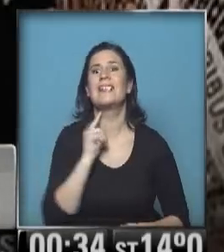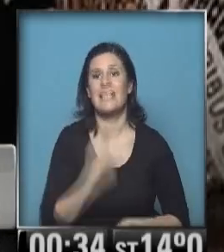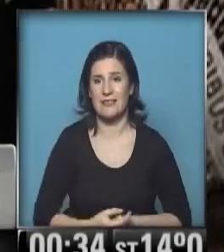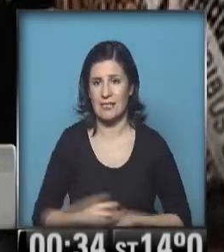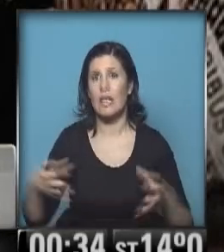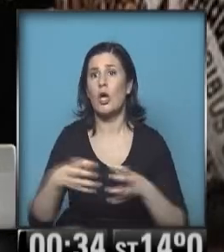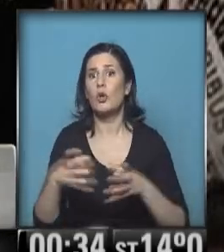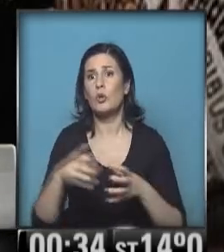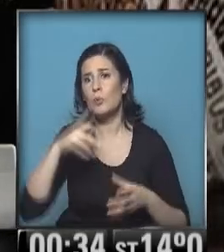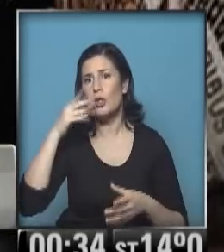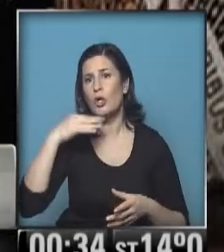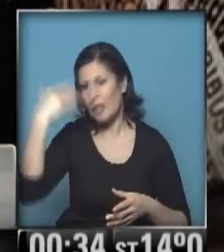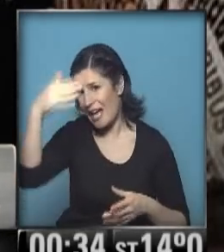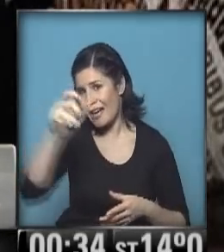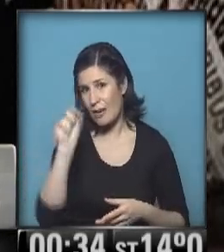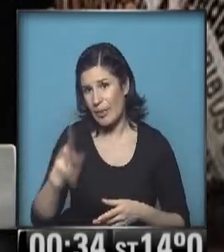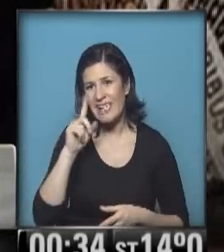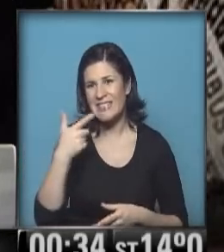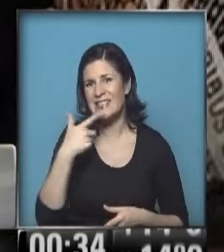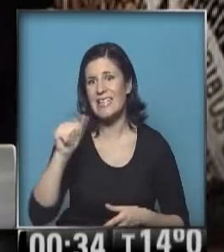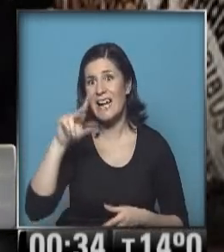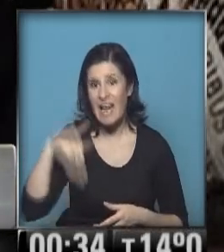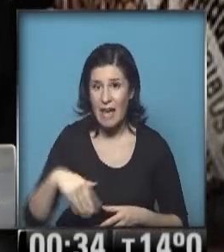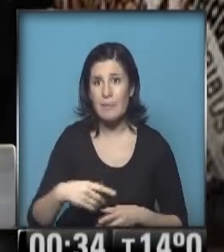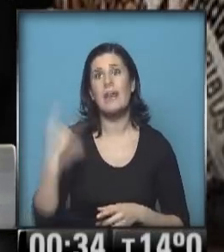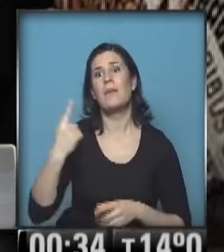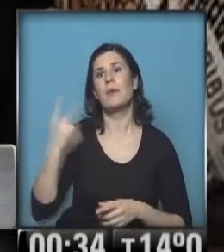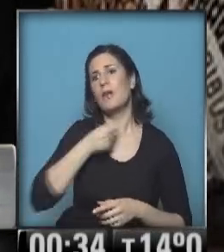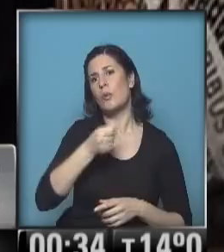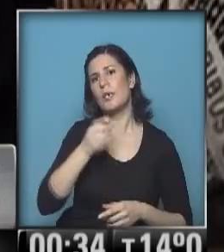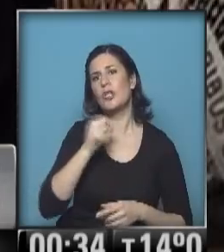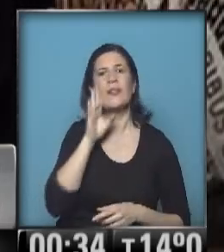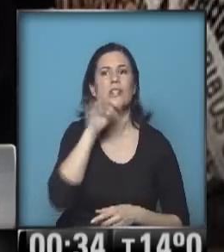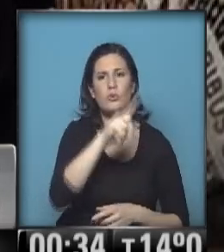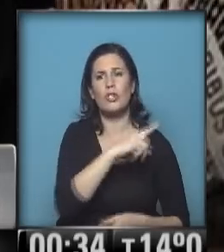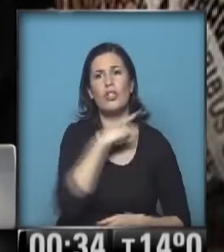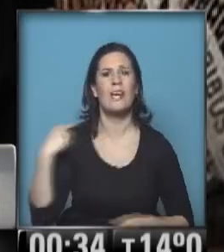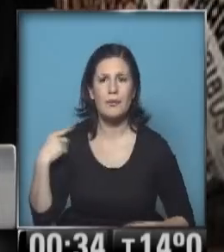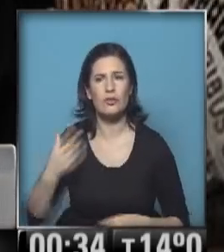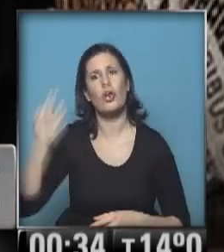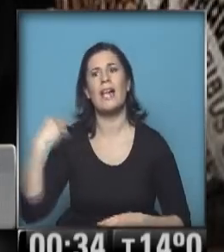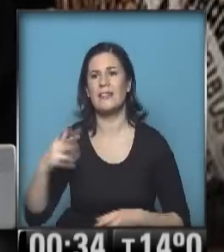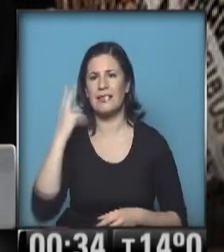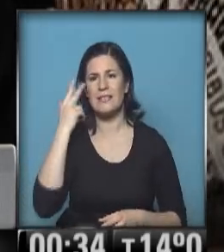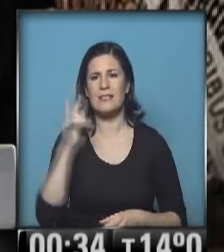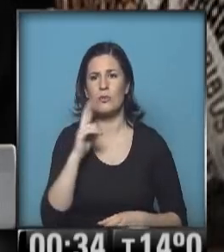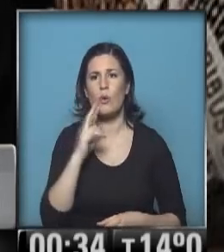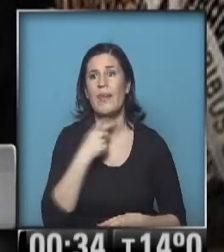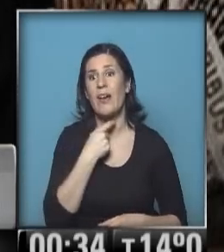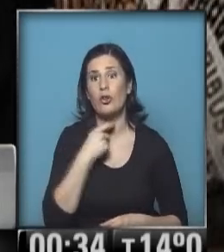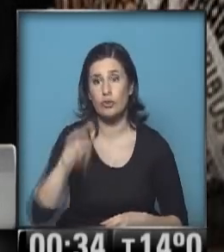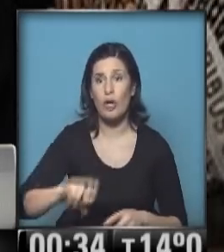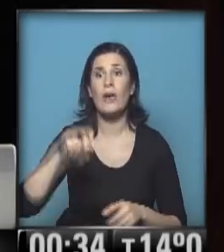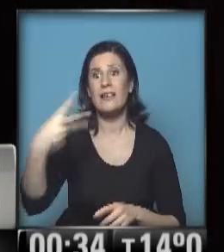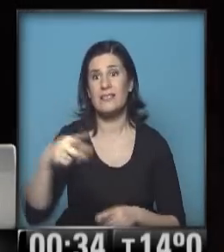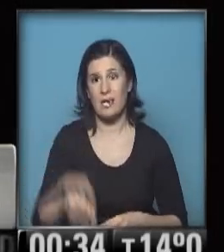operando en Siria e Irak y saltó a la fama tras la decapitación del periodista estadounidense James Foley el 19 de agosto pasado. Antes de su